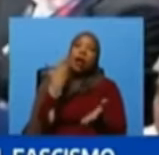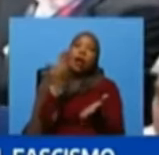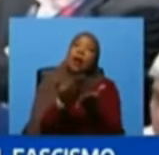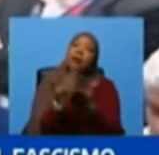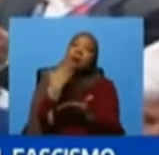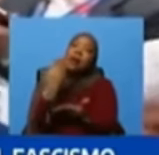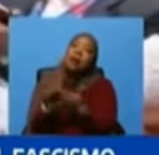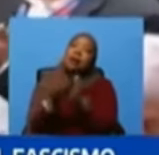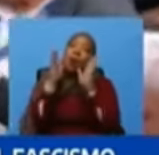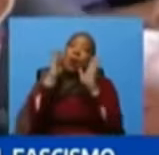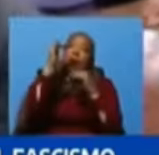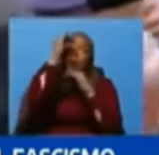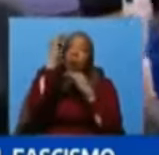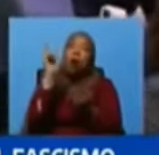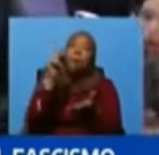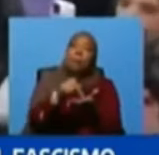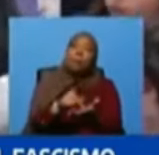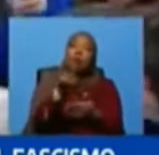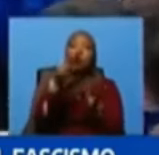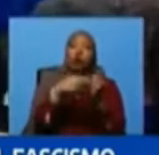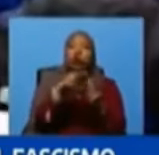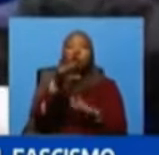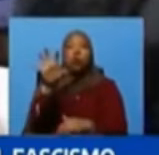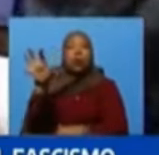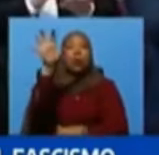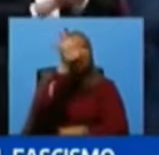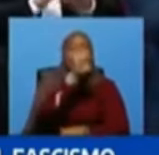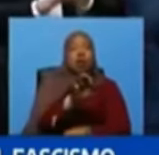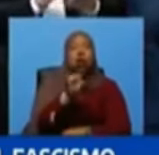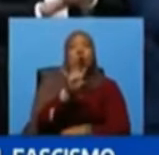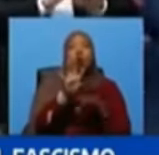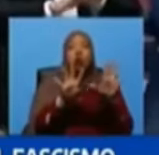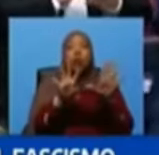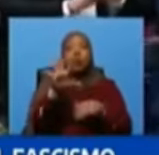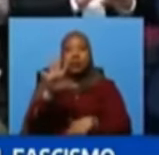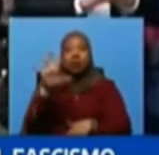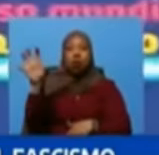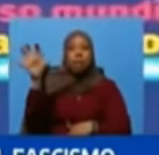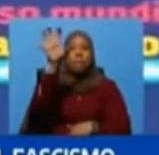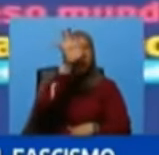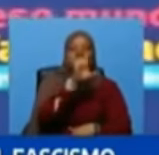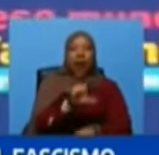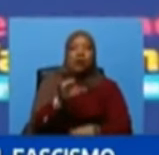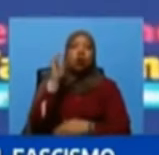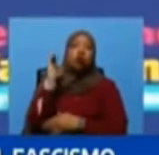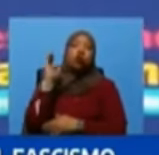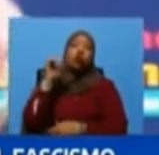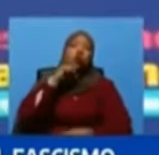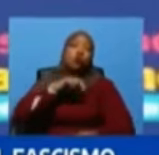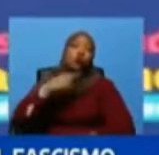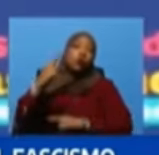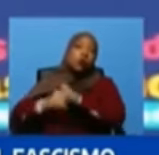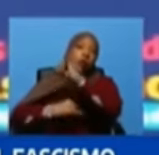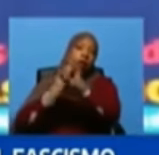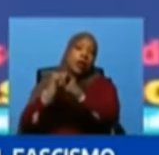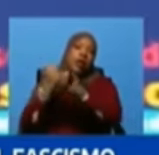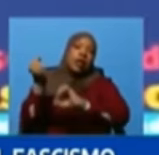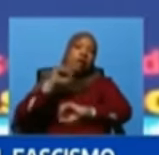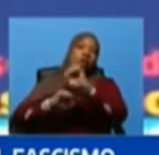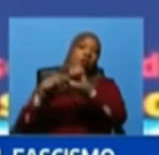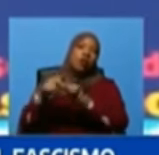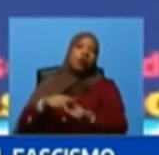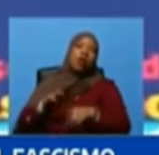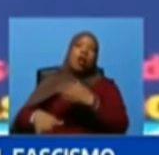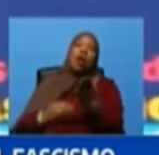gracias por haber asistido de más de 95 países a este histórico Congreso fundacional de La Internacional fascista